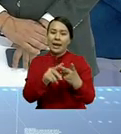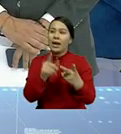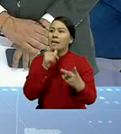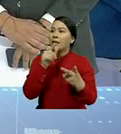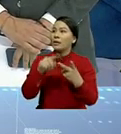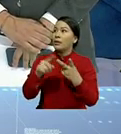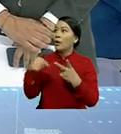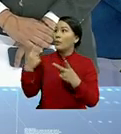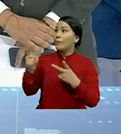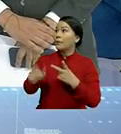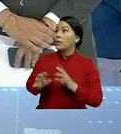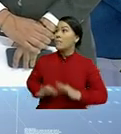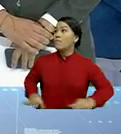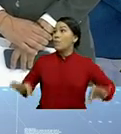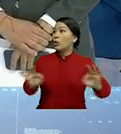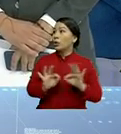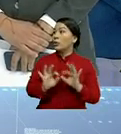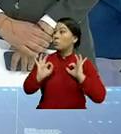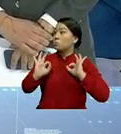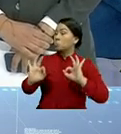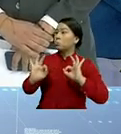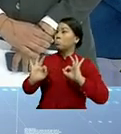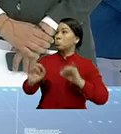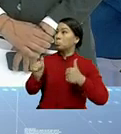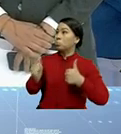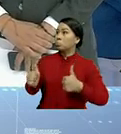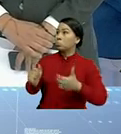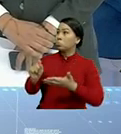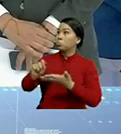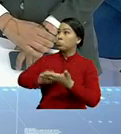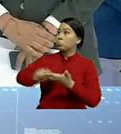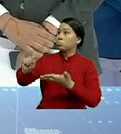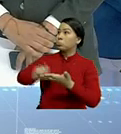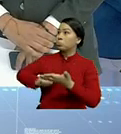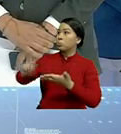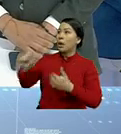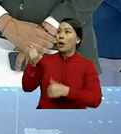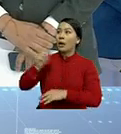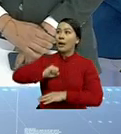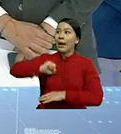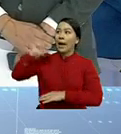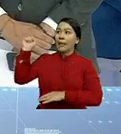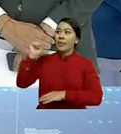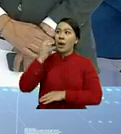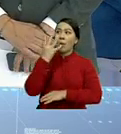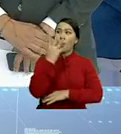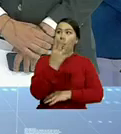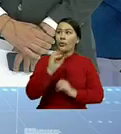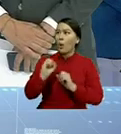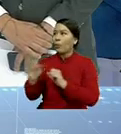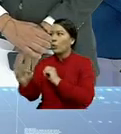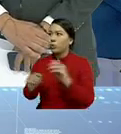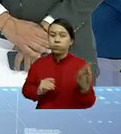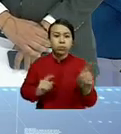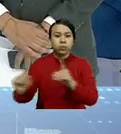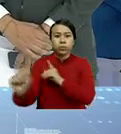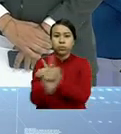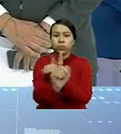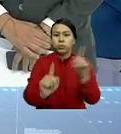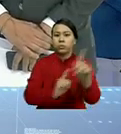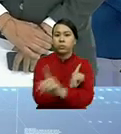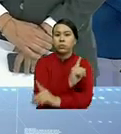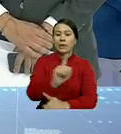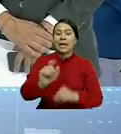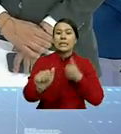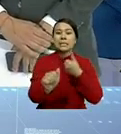fundamentales, clave. Para mí Frascarelli fue el héroe de la jornada. Para llevarse el título, ¿no? Sacó no menos de 4 oportunidades manifiestas de gol por parte de la Liga